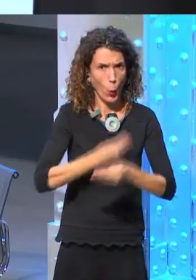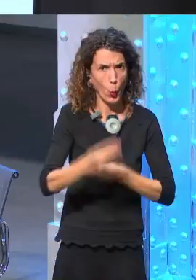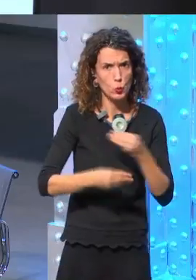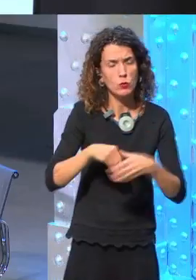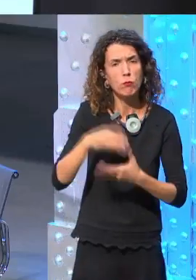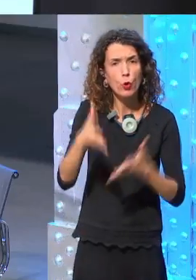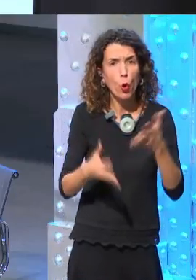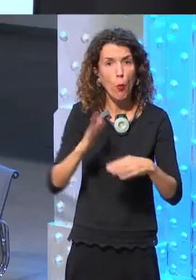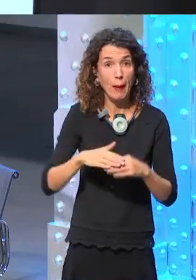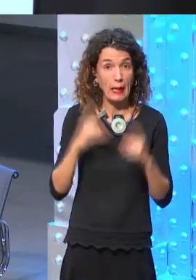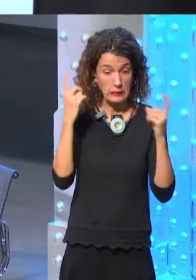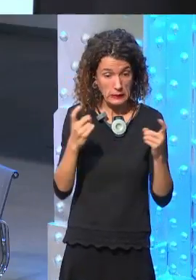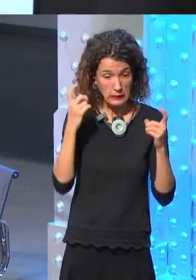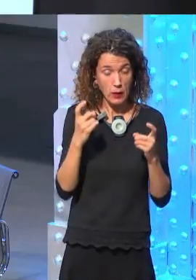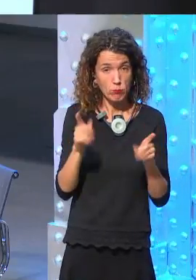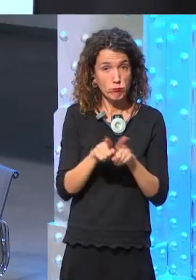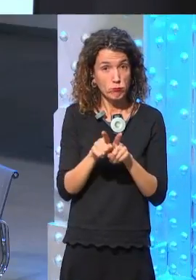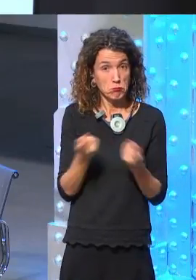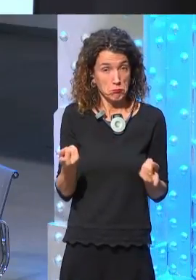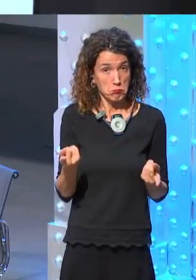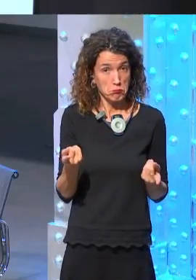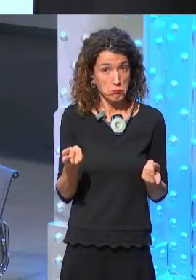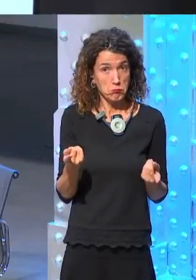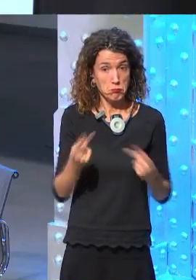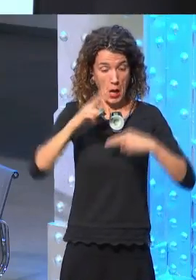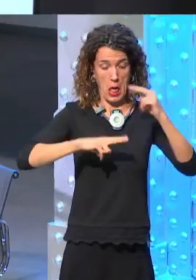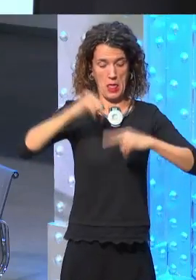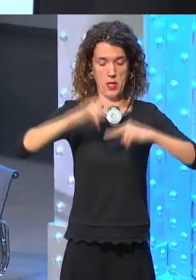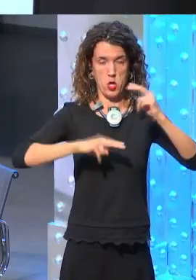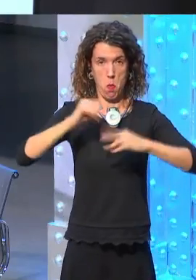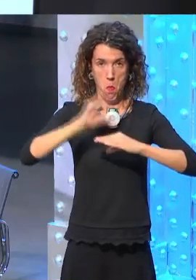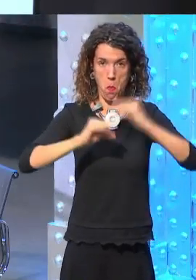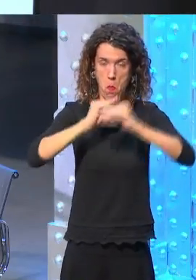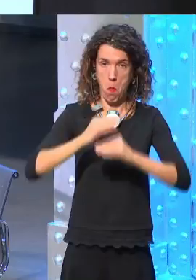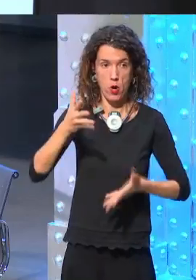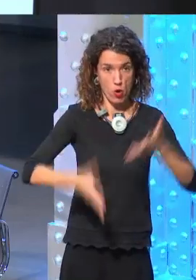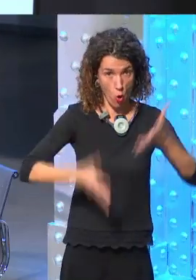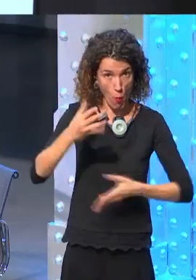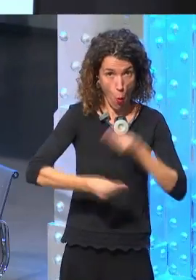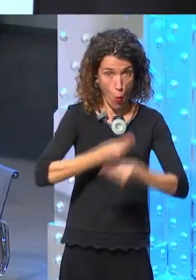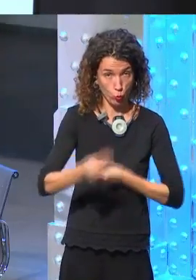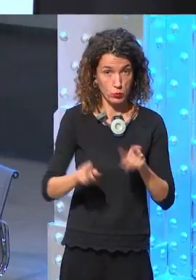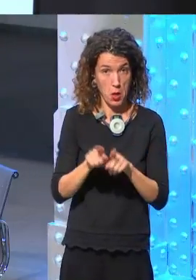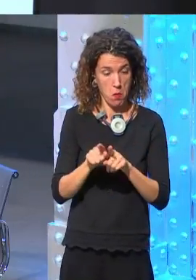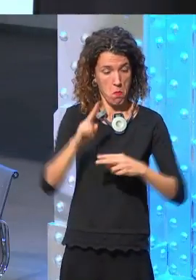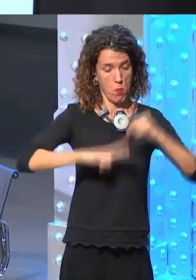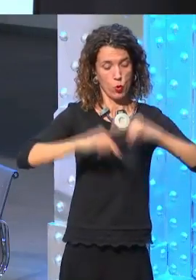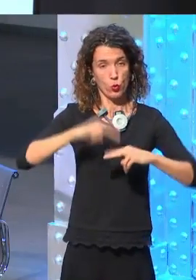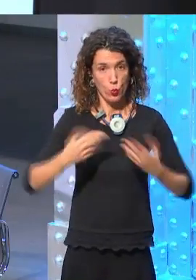Utilizas robots para ir pegando estos ladrillos y se va construyendo.